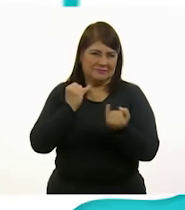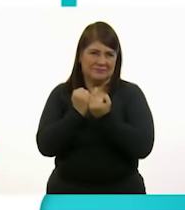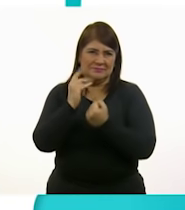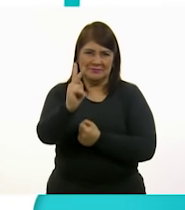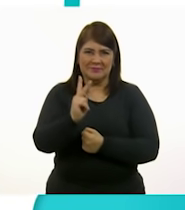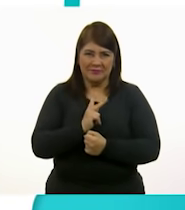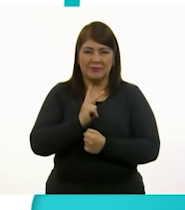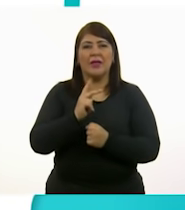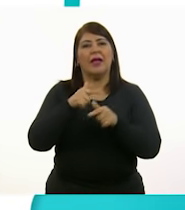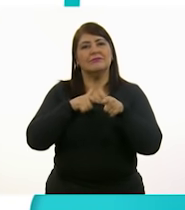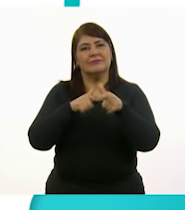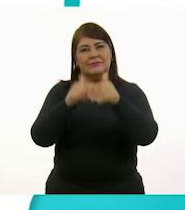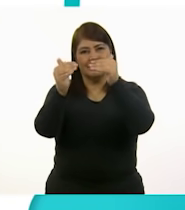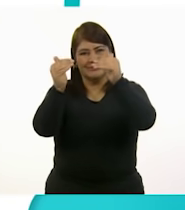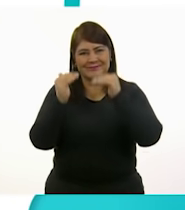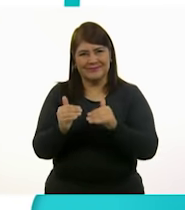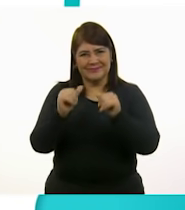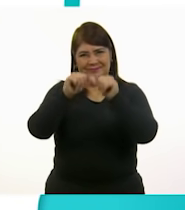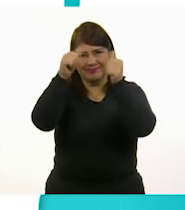Artes